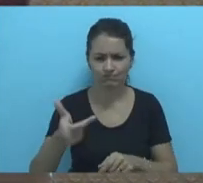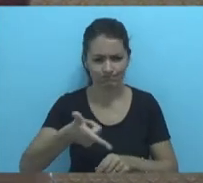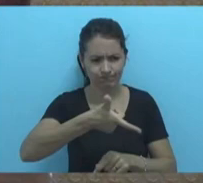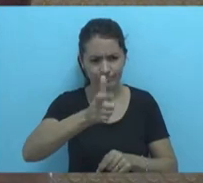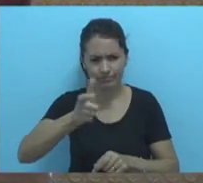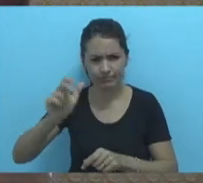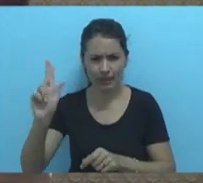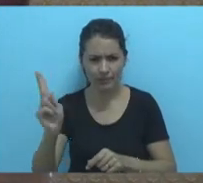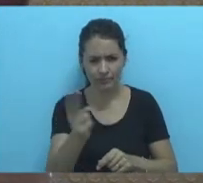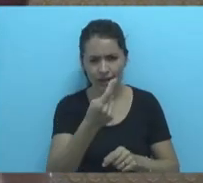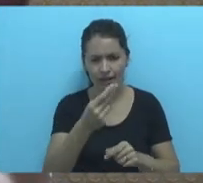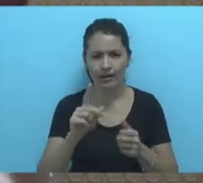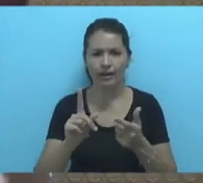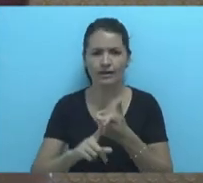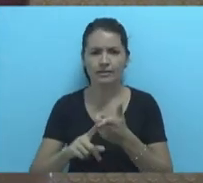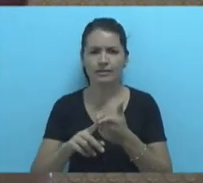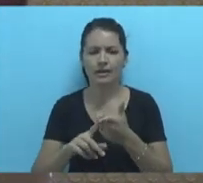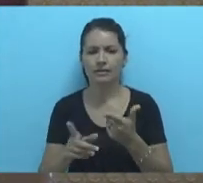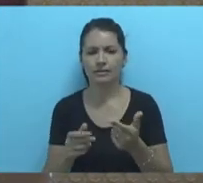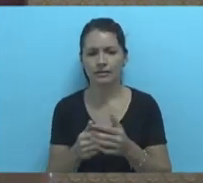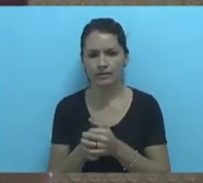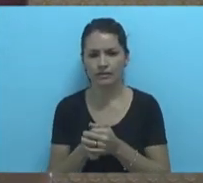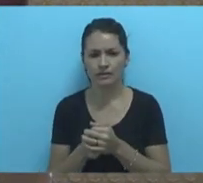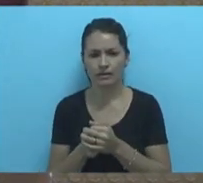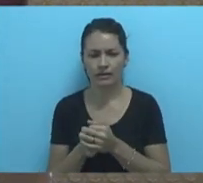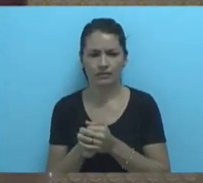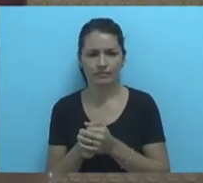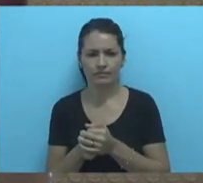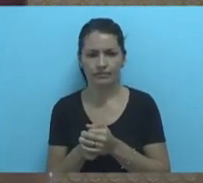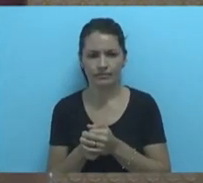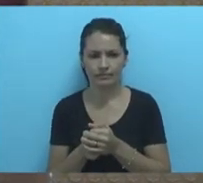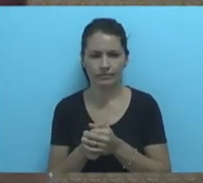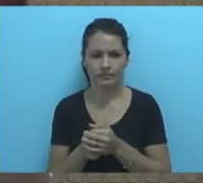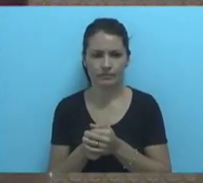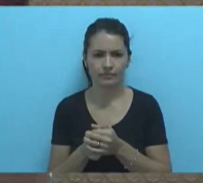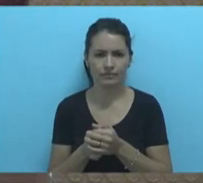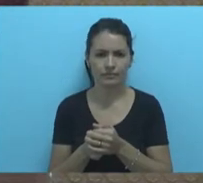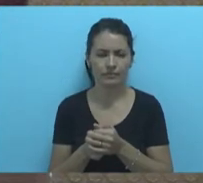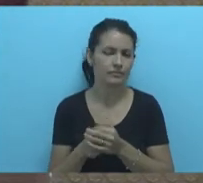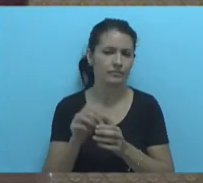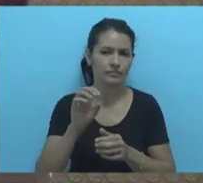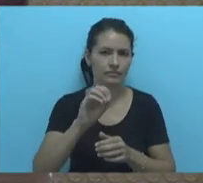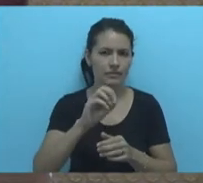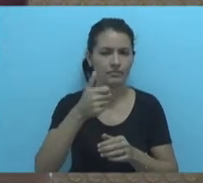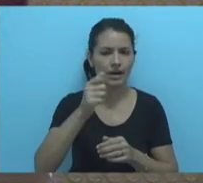que quiso matar al hijo del diputado Puyaro, que nos quiso matar a nosotros, como es Esteban Lindor Alvarado,